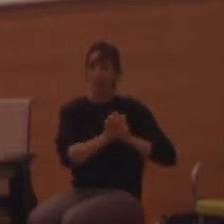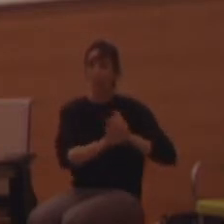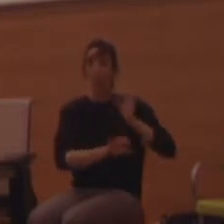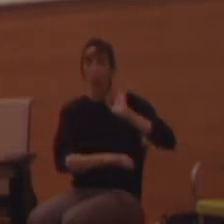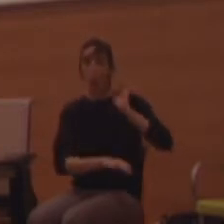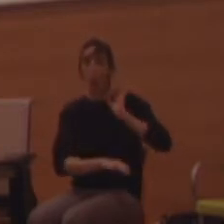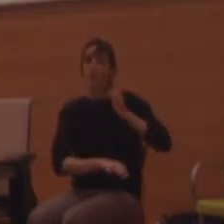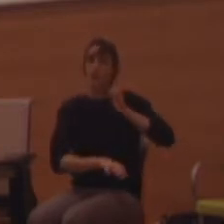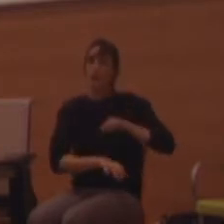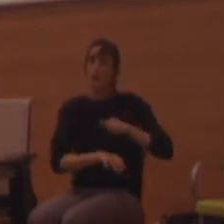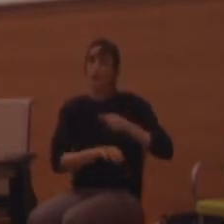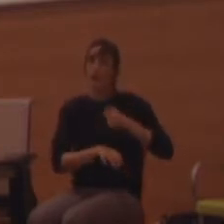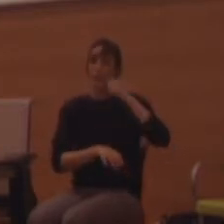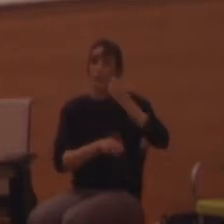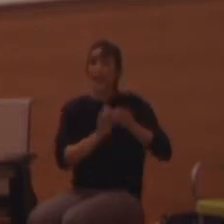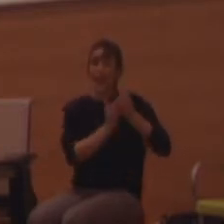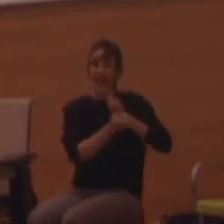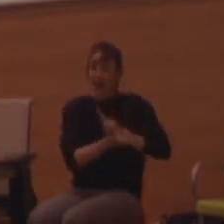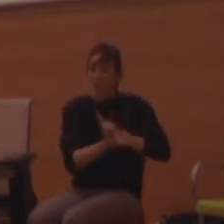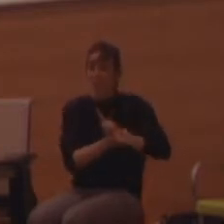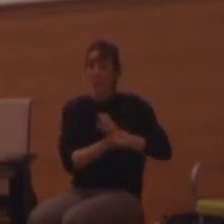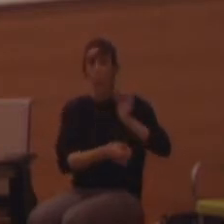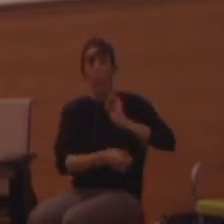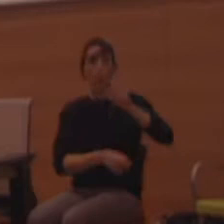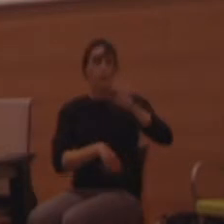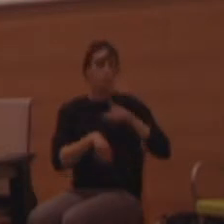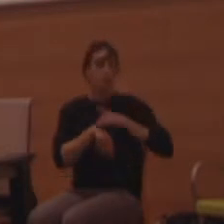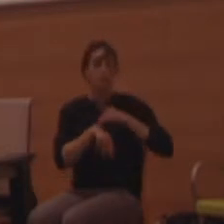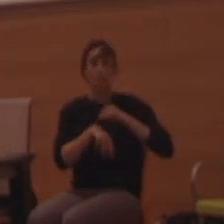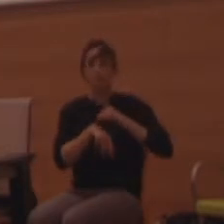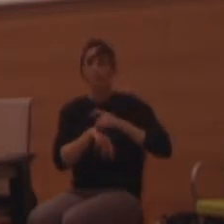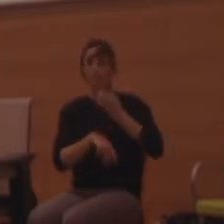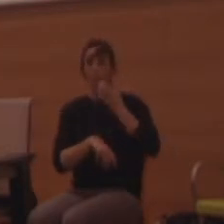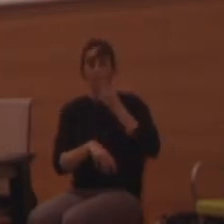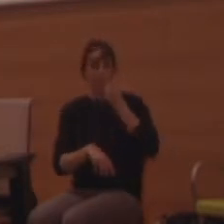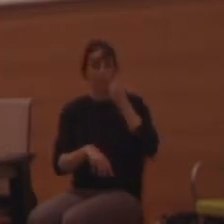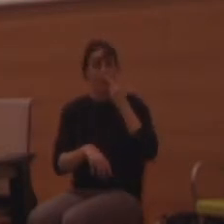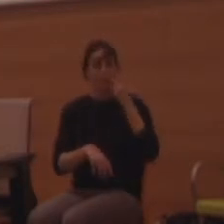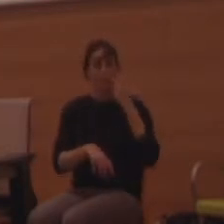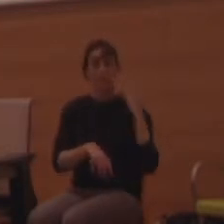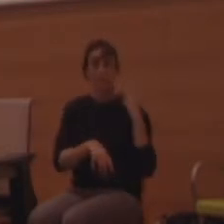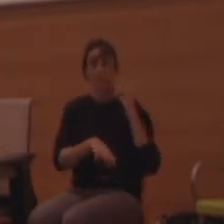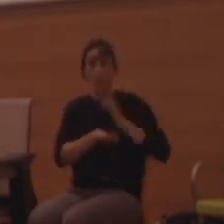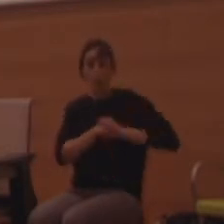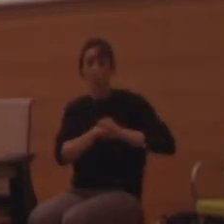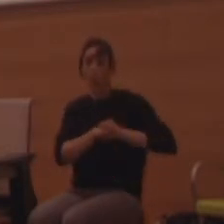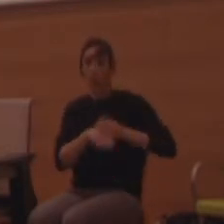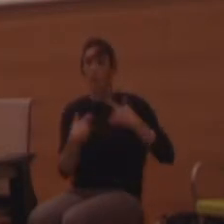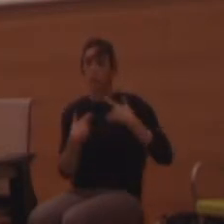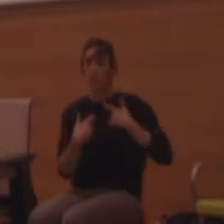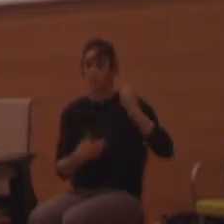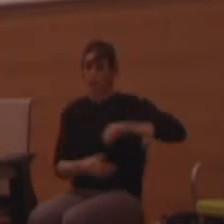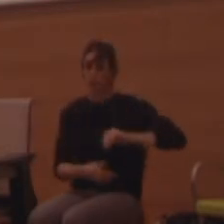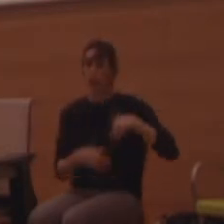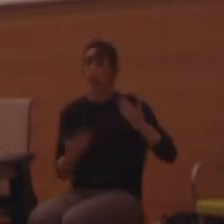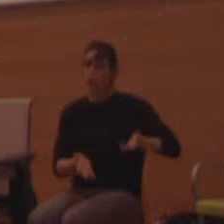algún otro cambio en la piel, o un paciente que ya ha sufrido en los años anteriores una úlcera previa. A estos pacientes